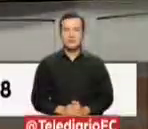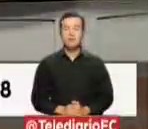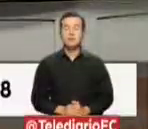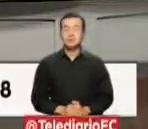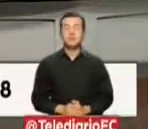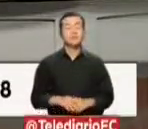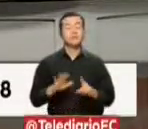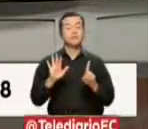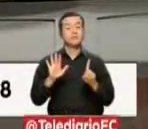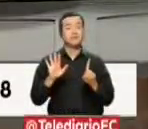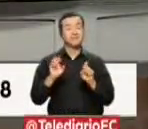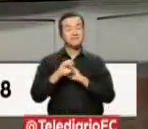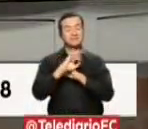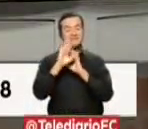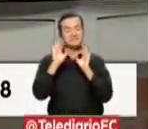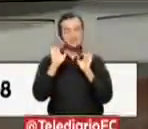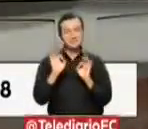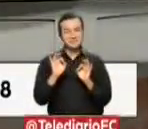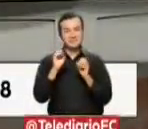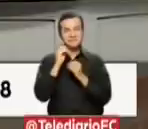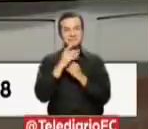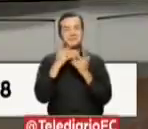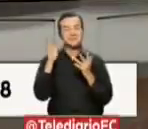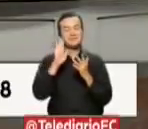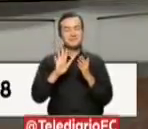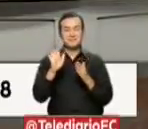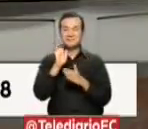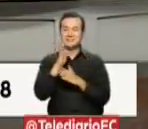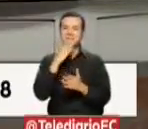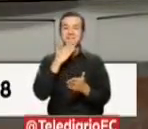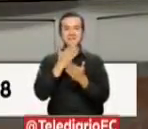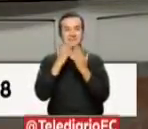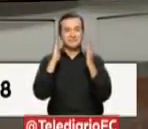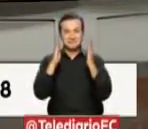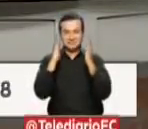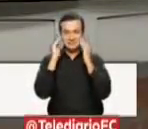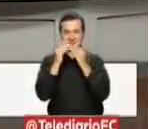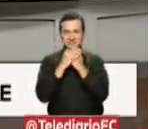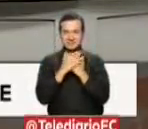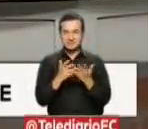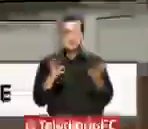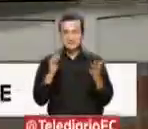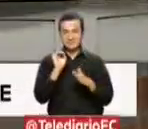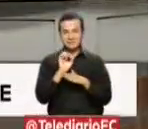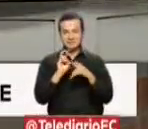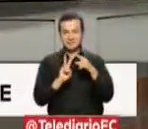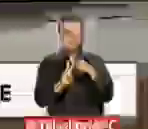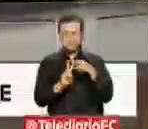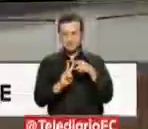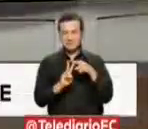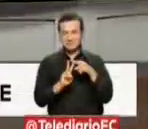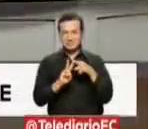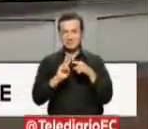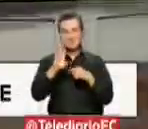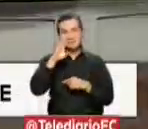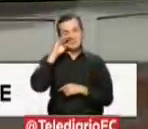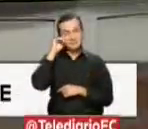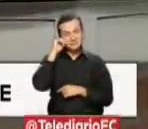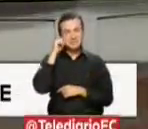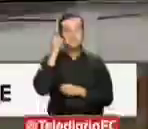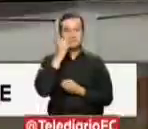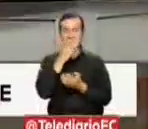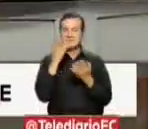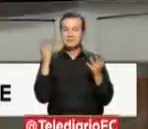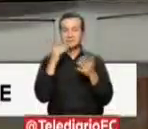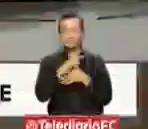6 de la mañana en punto. Muy buenos días, amigos y amigas de todo el país. Gracias por seguirnos a través de las señales de Ecuador TV y Gamavisión. Vamos a revisar